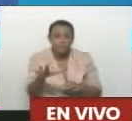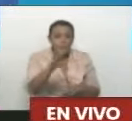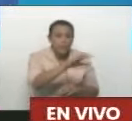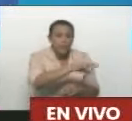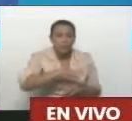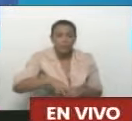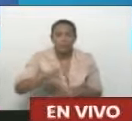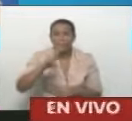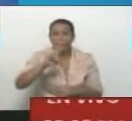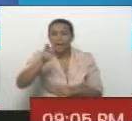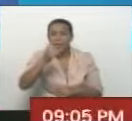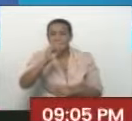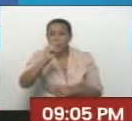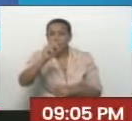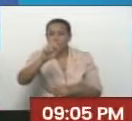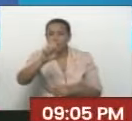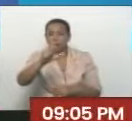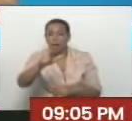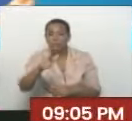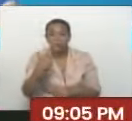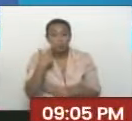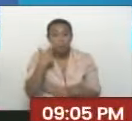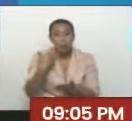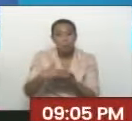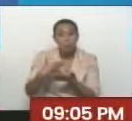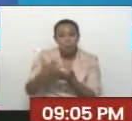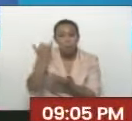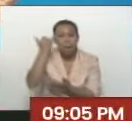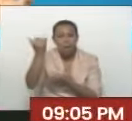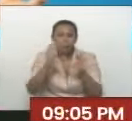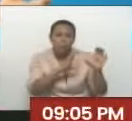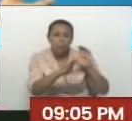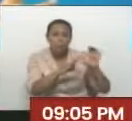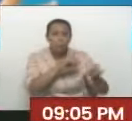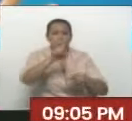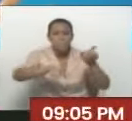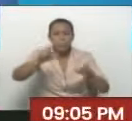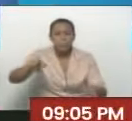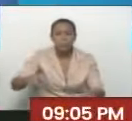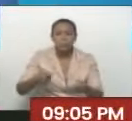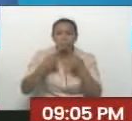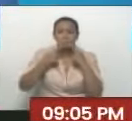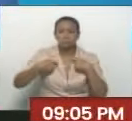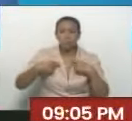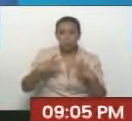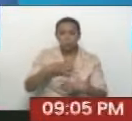regional. Ya yo recibí muchas ofertas, propuestas, conversaciones